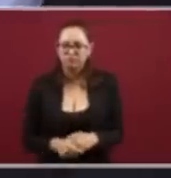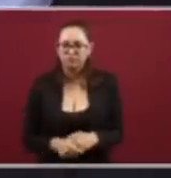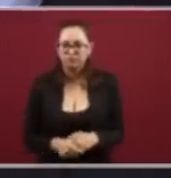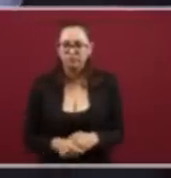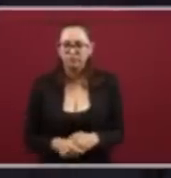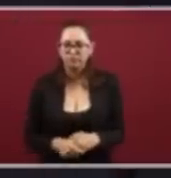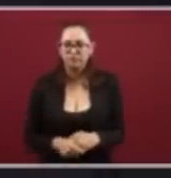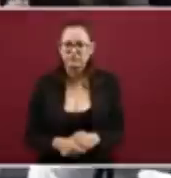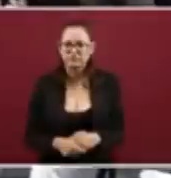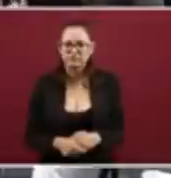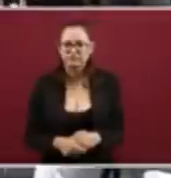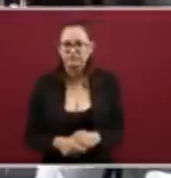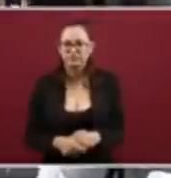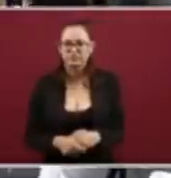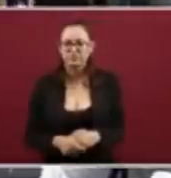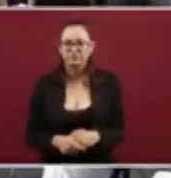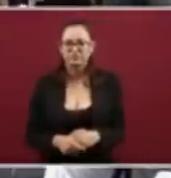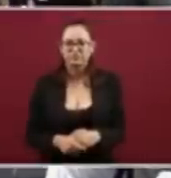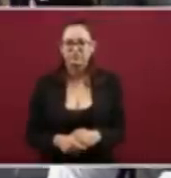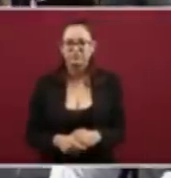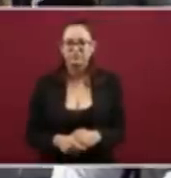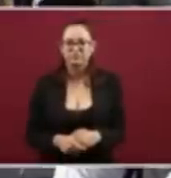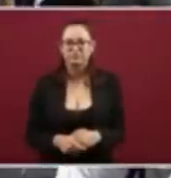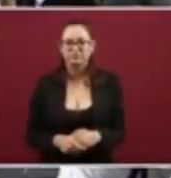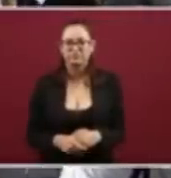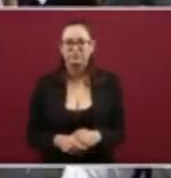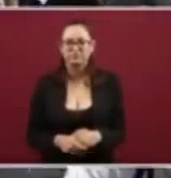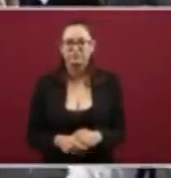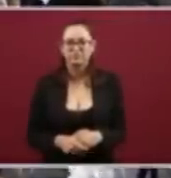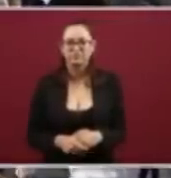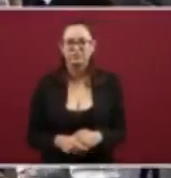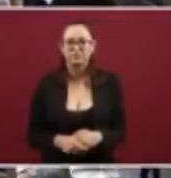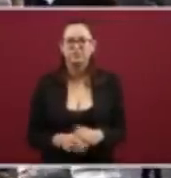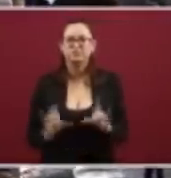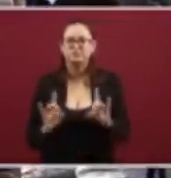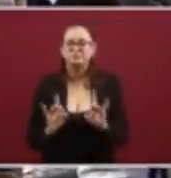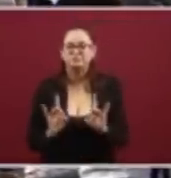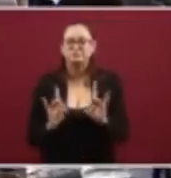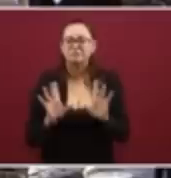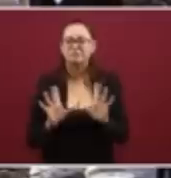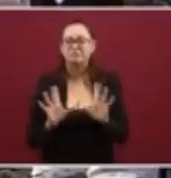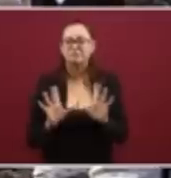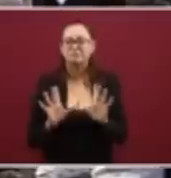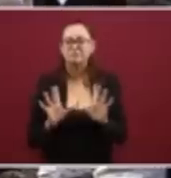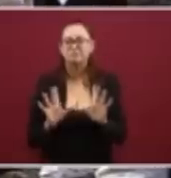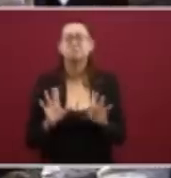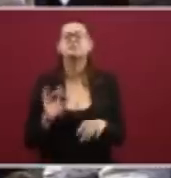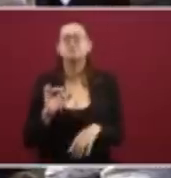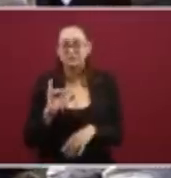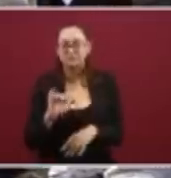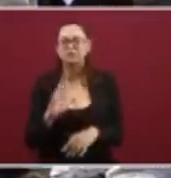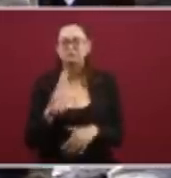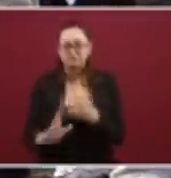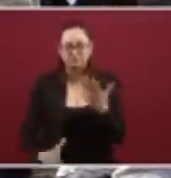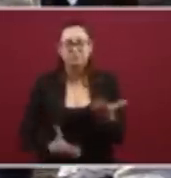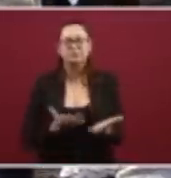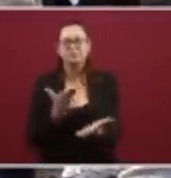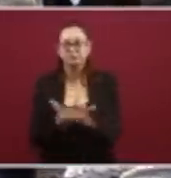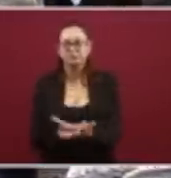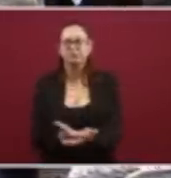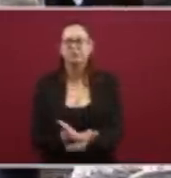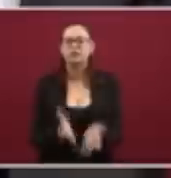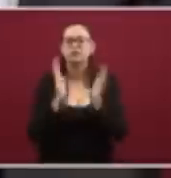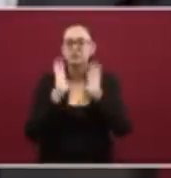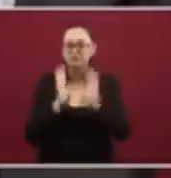sobre sobre lo que le comentaba de esta situación que mientras 6 siempre es en todo hay este la